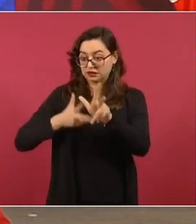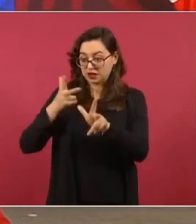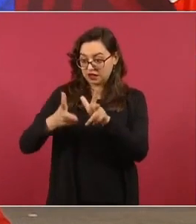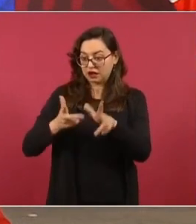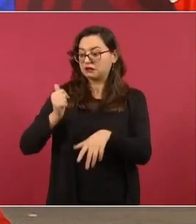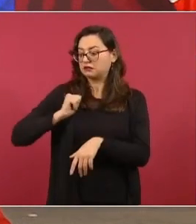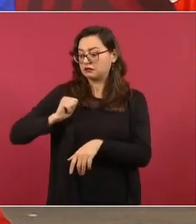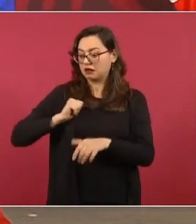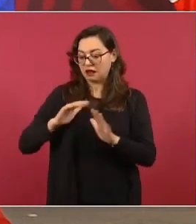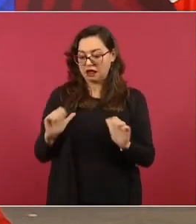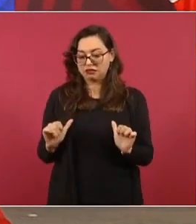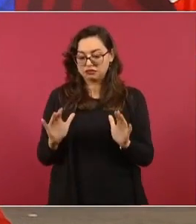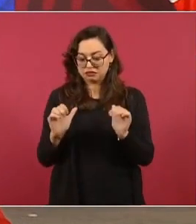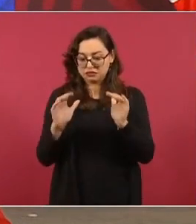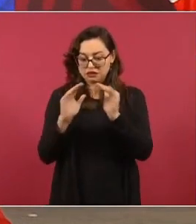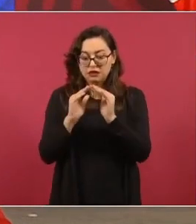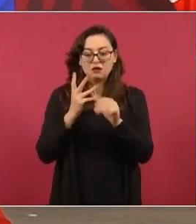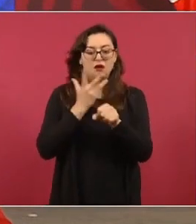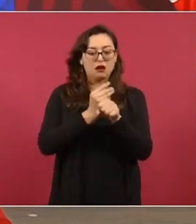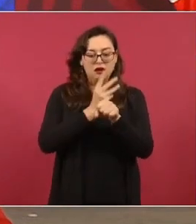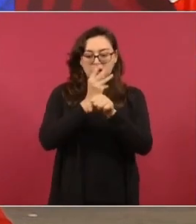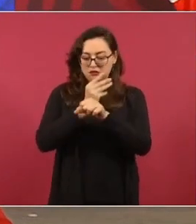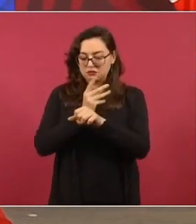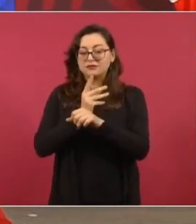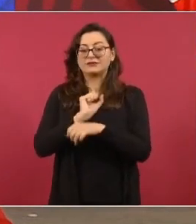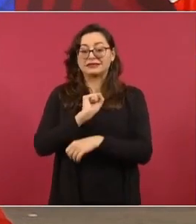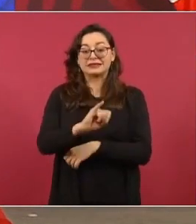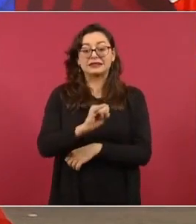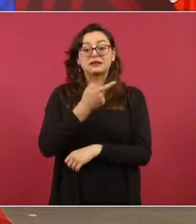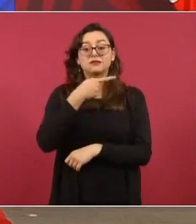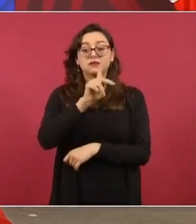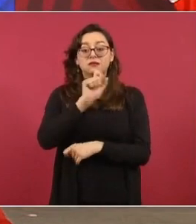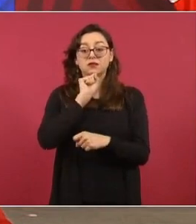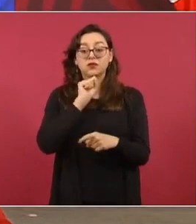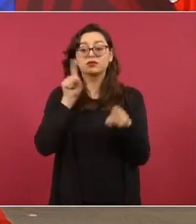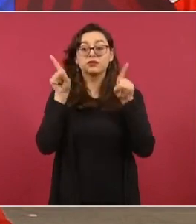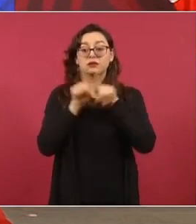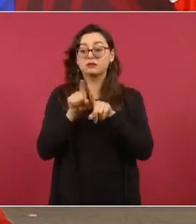apenas se había introducido un acueducto